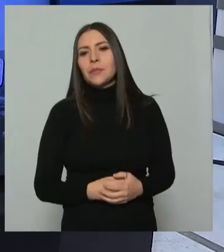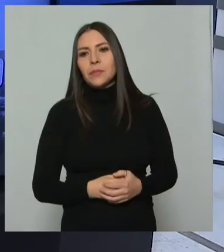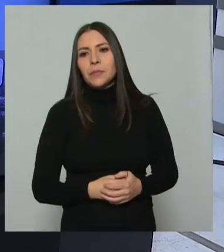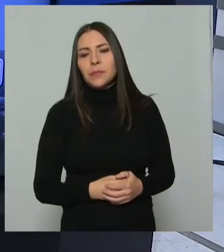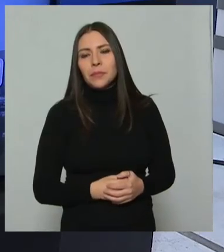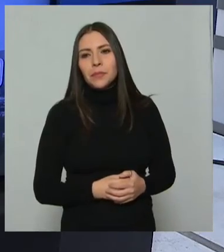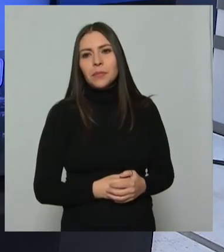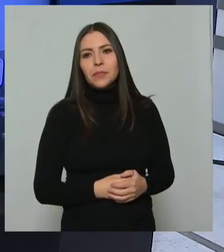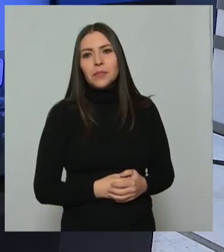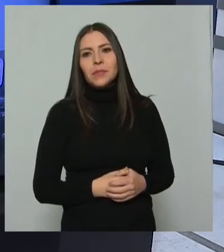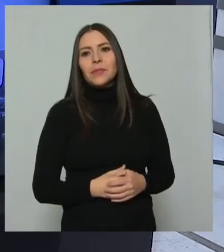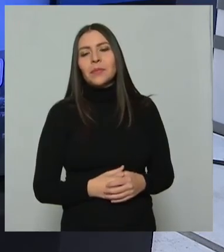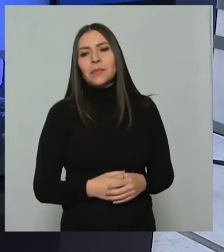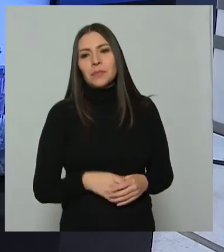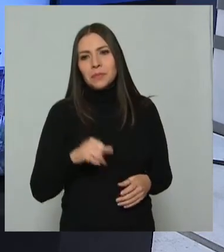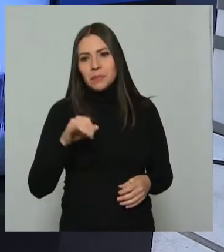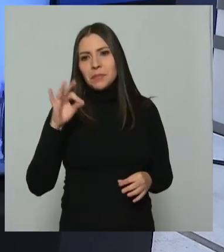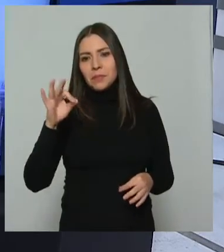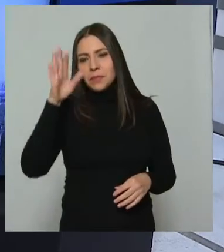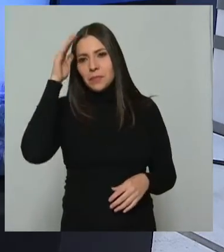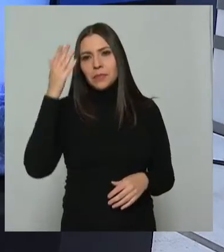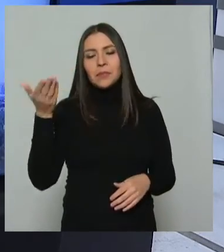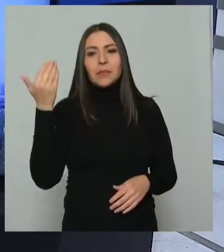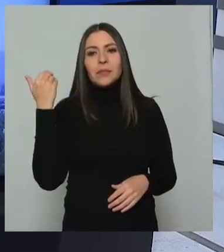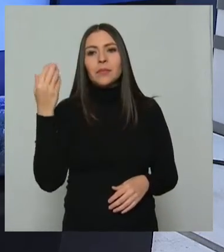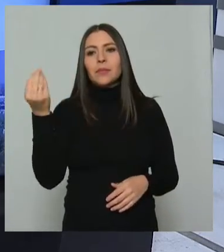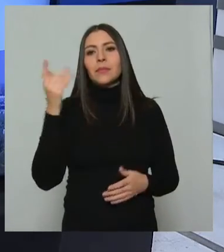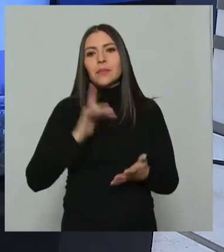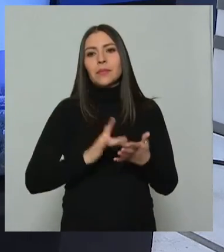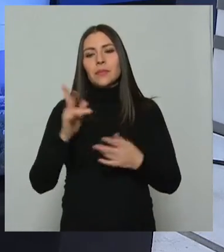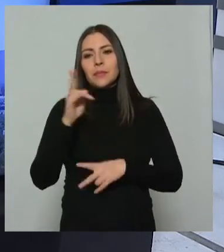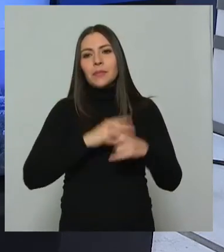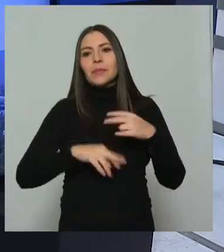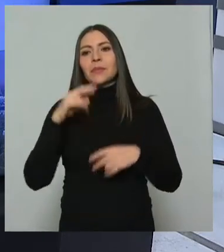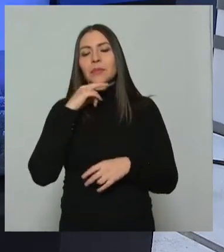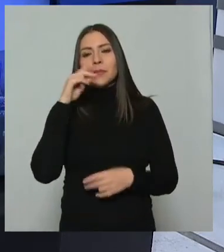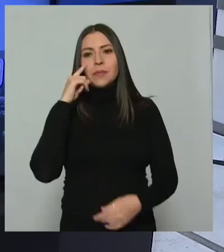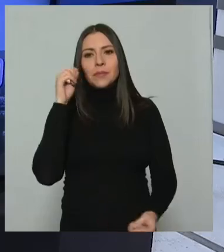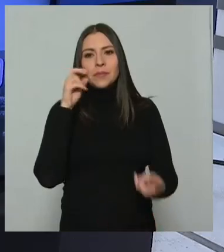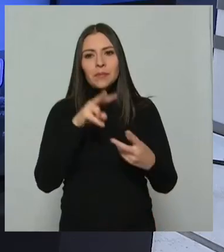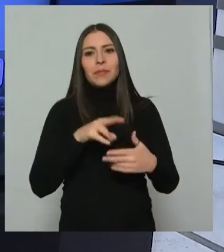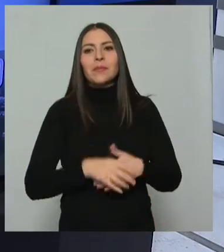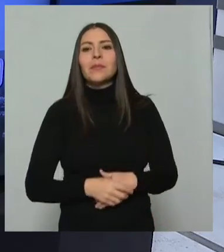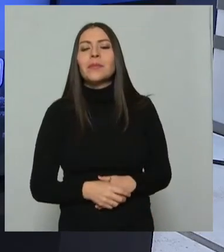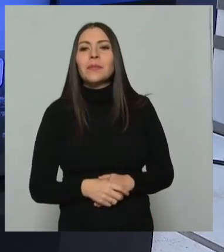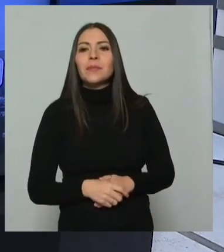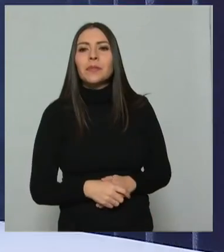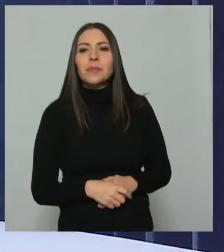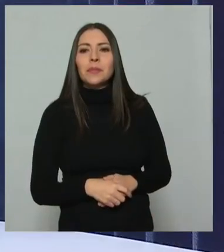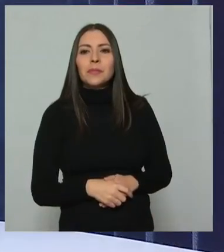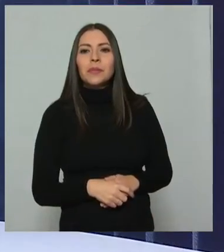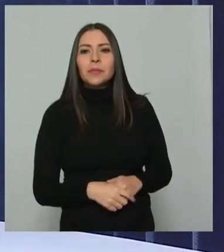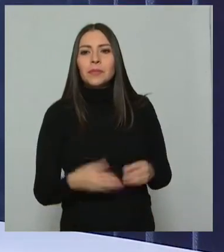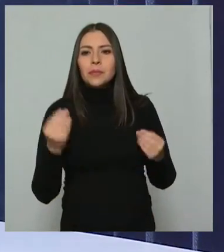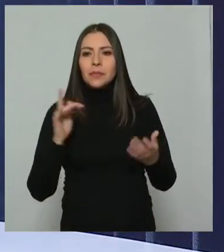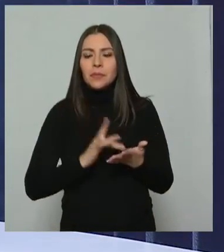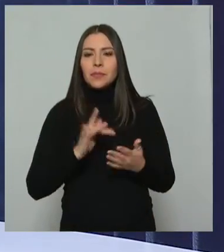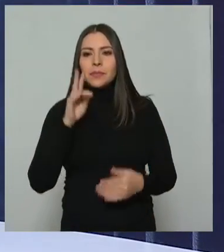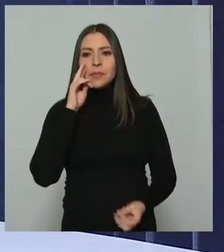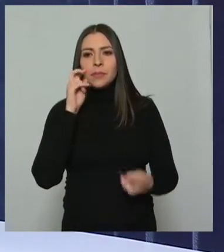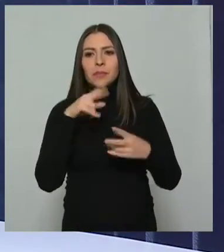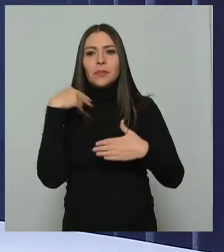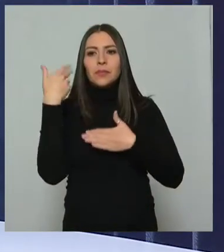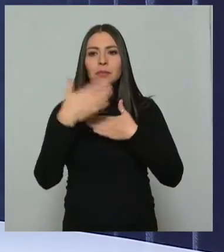acuerdo. Vámonos. Vámonos, Mariana. Bueno, Javier, gracias por venir. Te veo pronto, ¿no? Claro que sí, Mariana, por supuesto. Muchísimas gracias. Yo le espero el